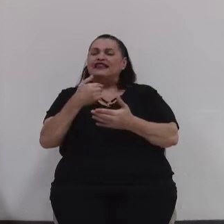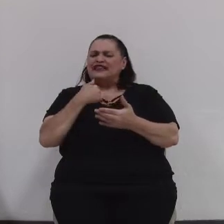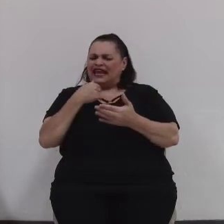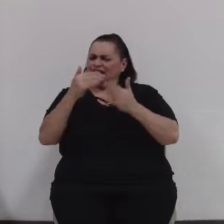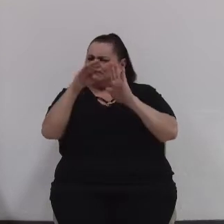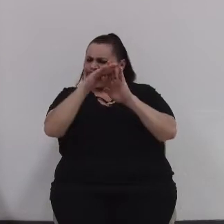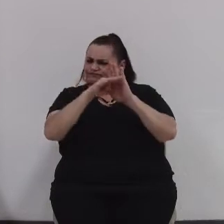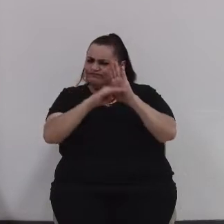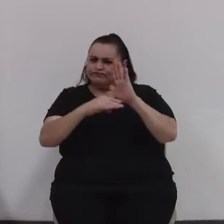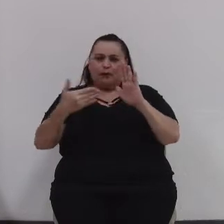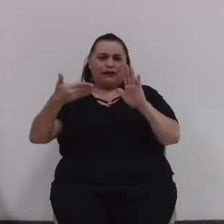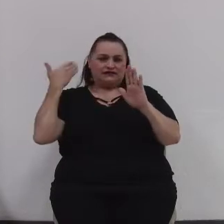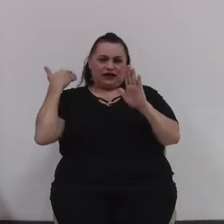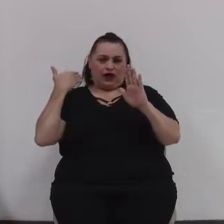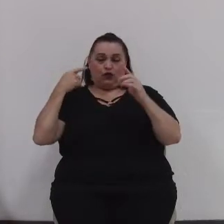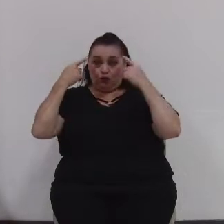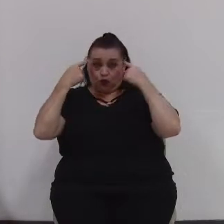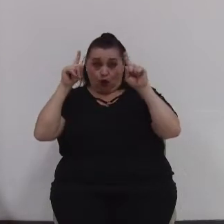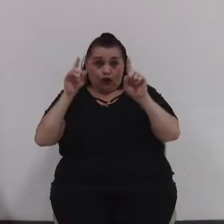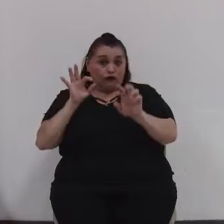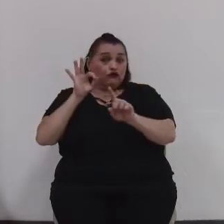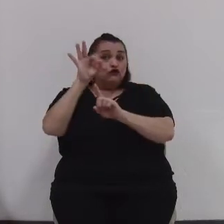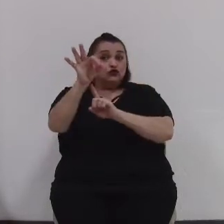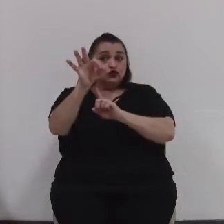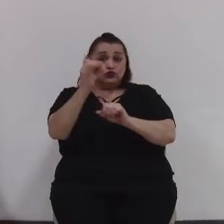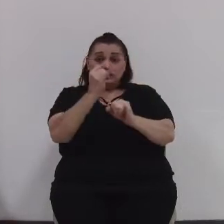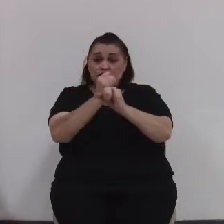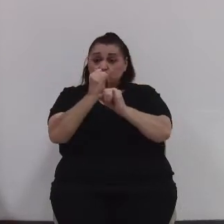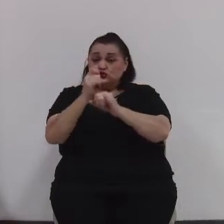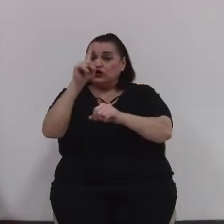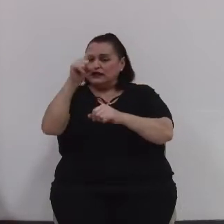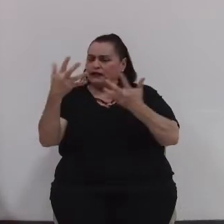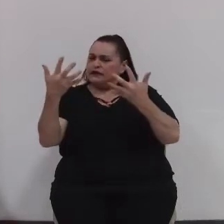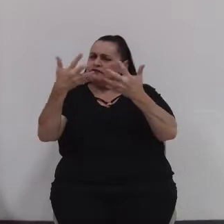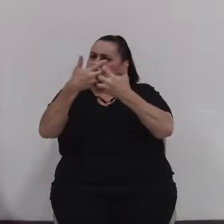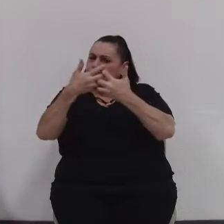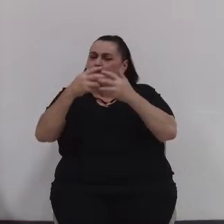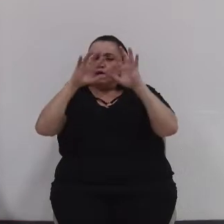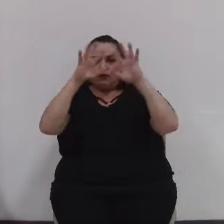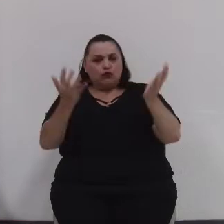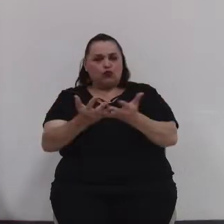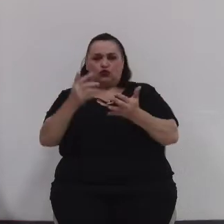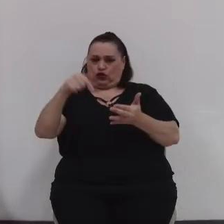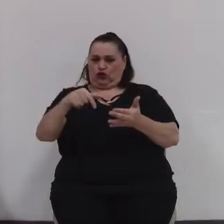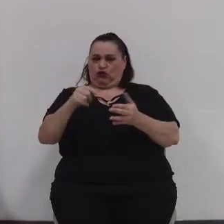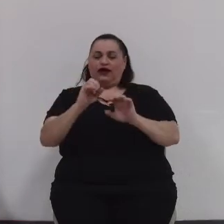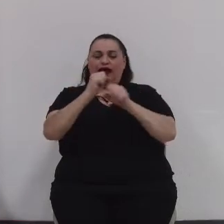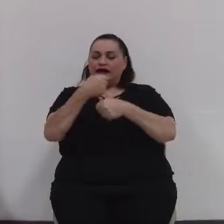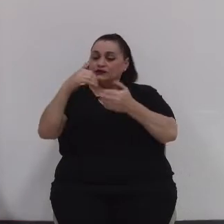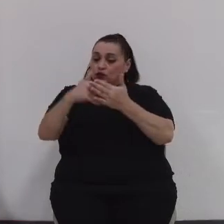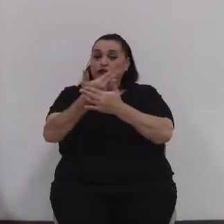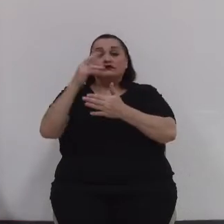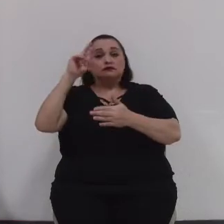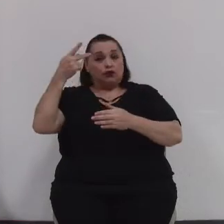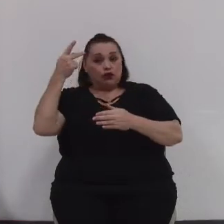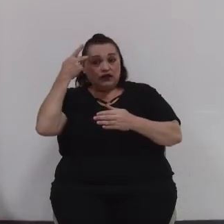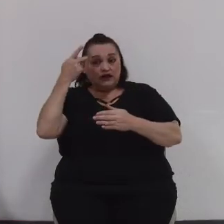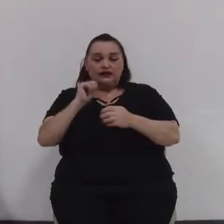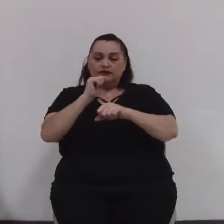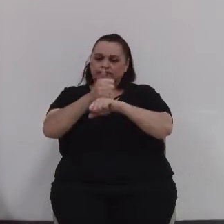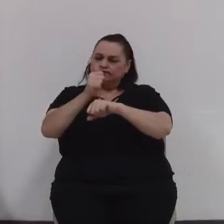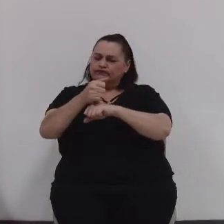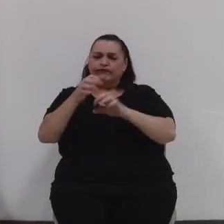Para lograr el futuro que aspiramos, las instituciones deben adaptarse al mundo de hoy, deben ir más allá de la elaboración de nuevas políticas y entablar un